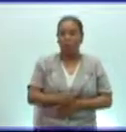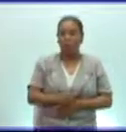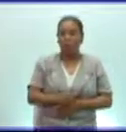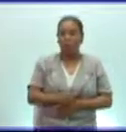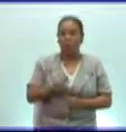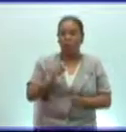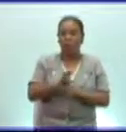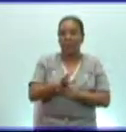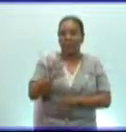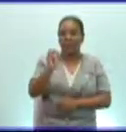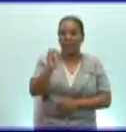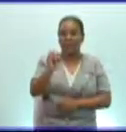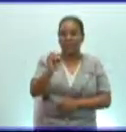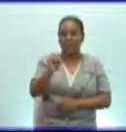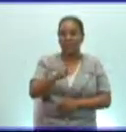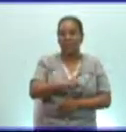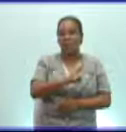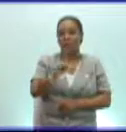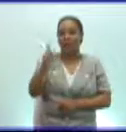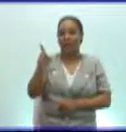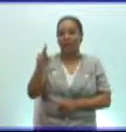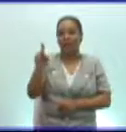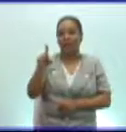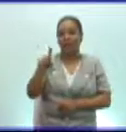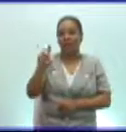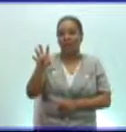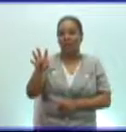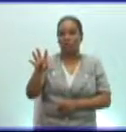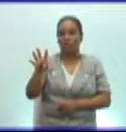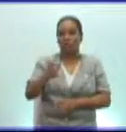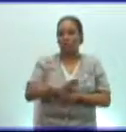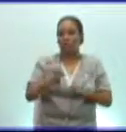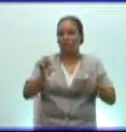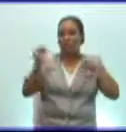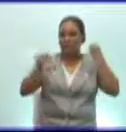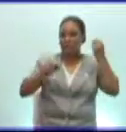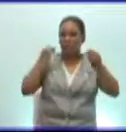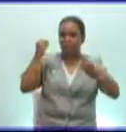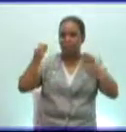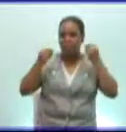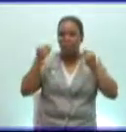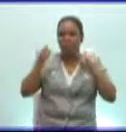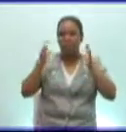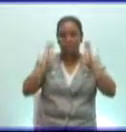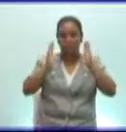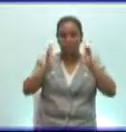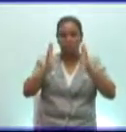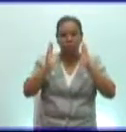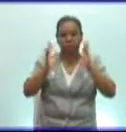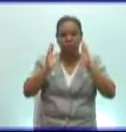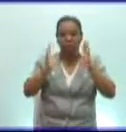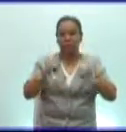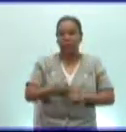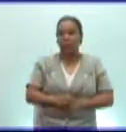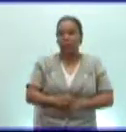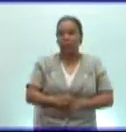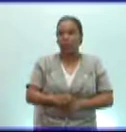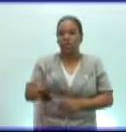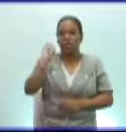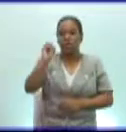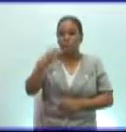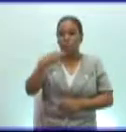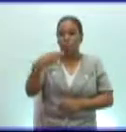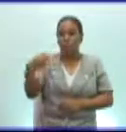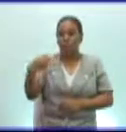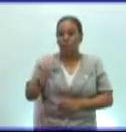empiezan en 0 y hasta 14. Ya habíamos analizado que si la concentración de ion hidrógeno es mayor que la de OH, el medio es